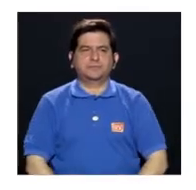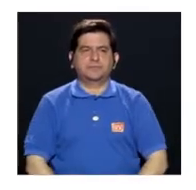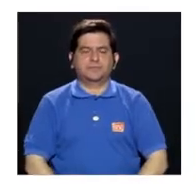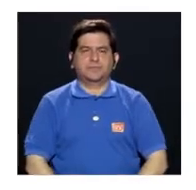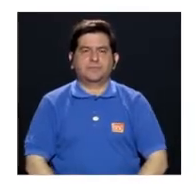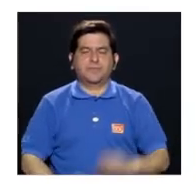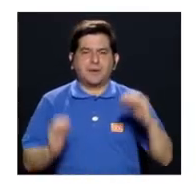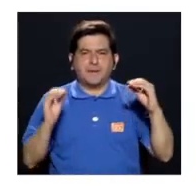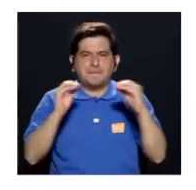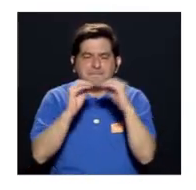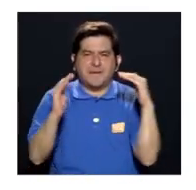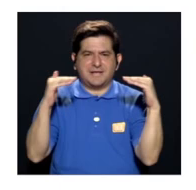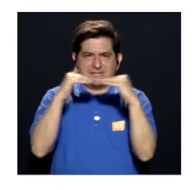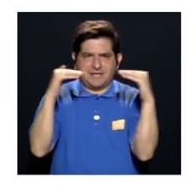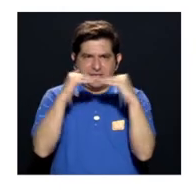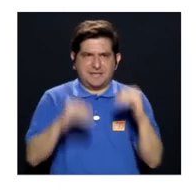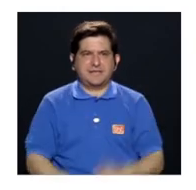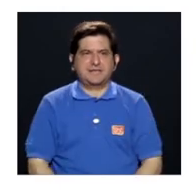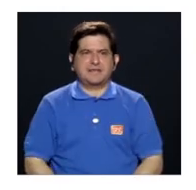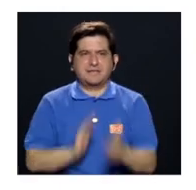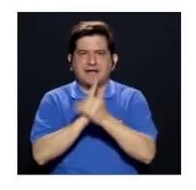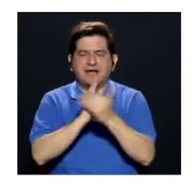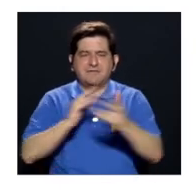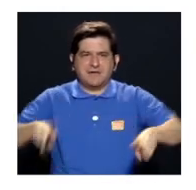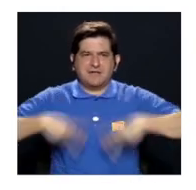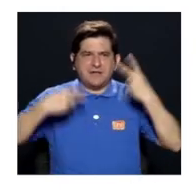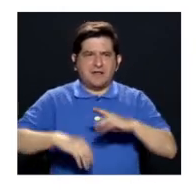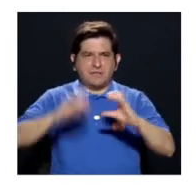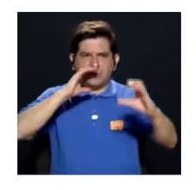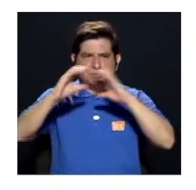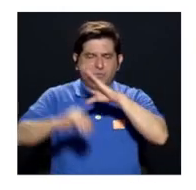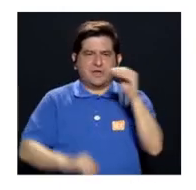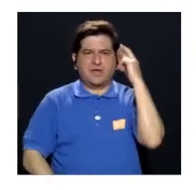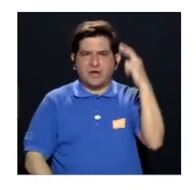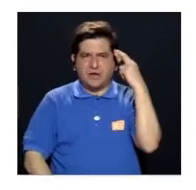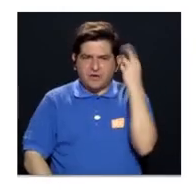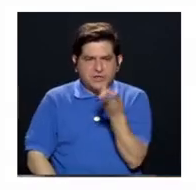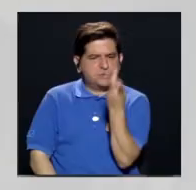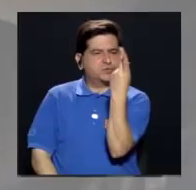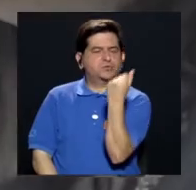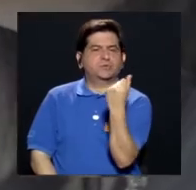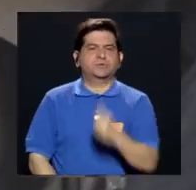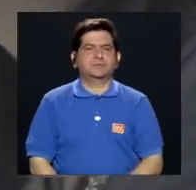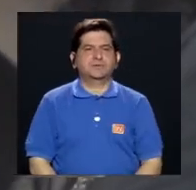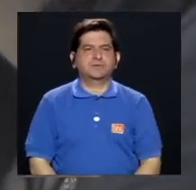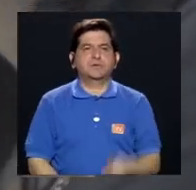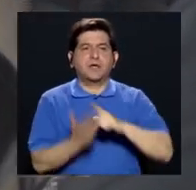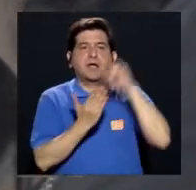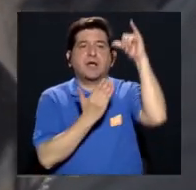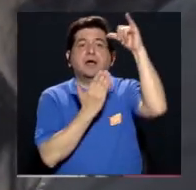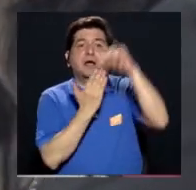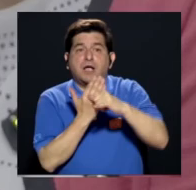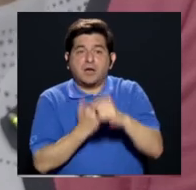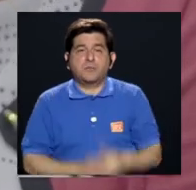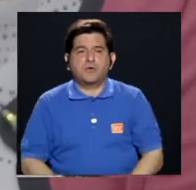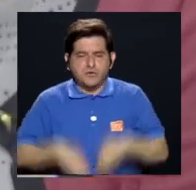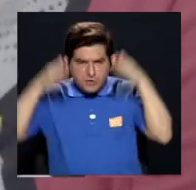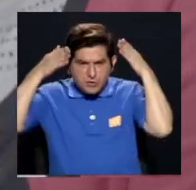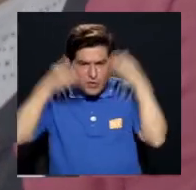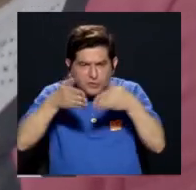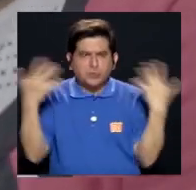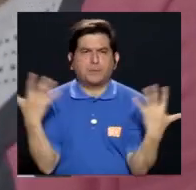equidad, habilidades para la vida, comunicativas y de razonamiento cuantitativo. El proyecto se ha centrado